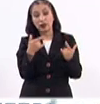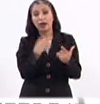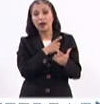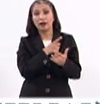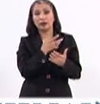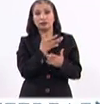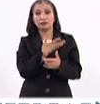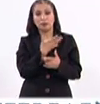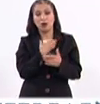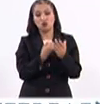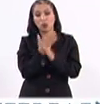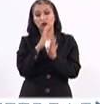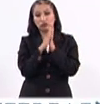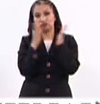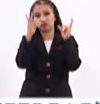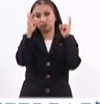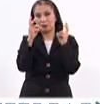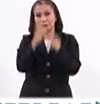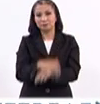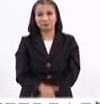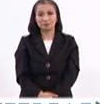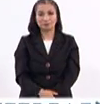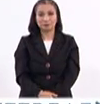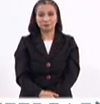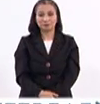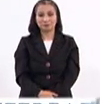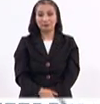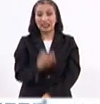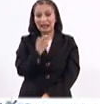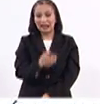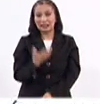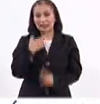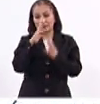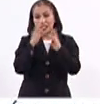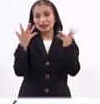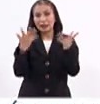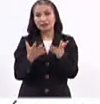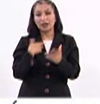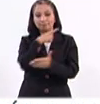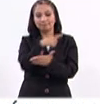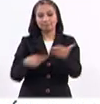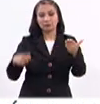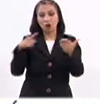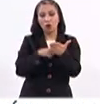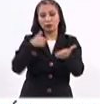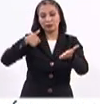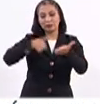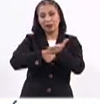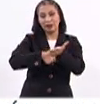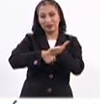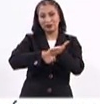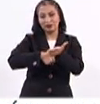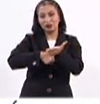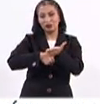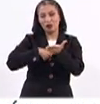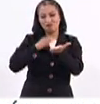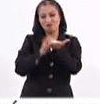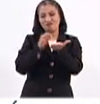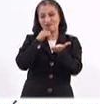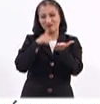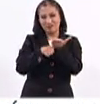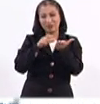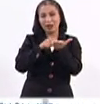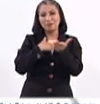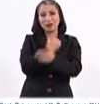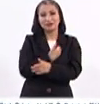tendrá nuevos contenidos. Como parte de esta ceremonia se realizó la cancelación de un sello postal, y déjame comentarte